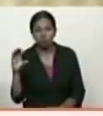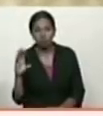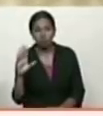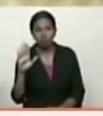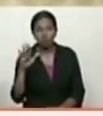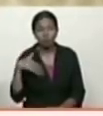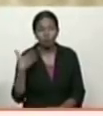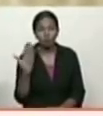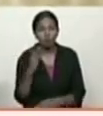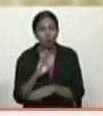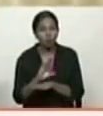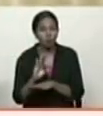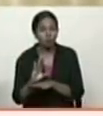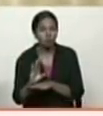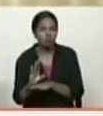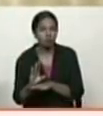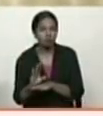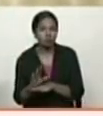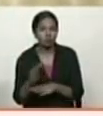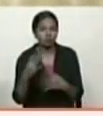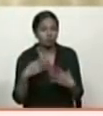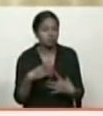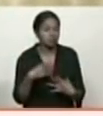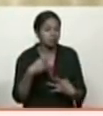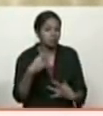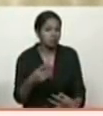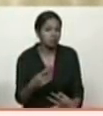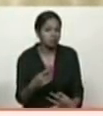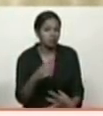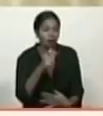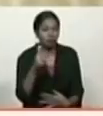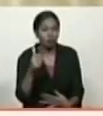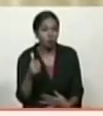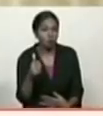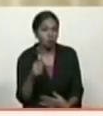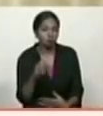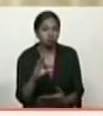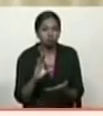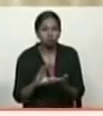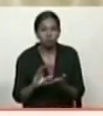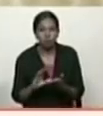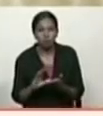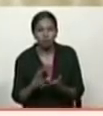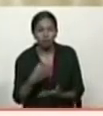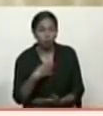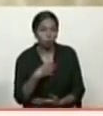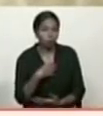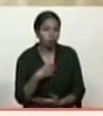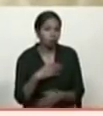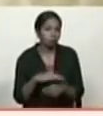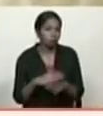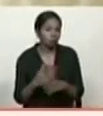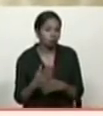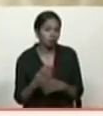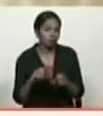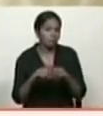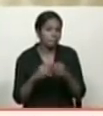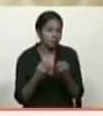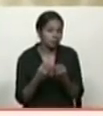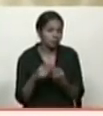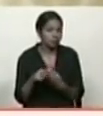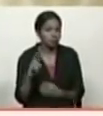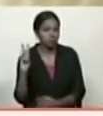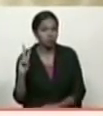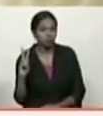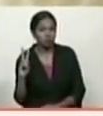tus intereses en la capital de donde ya no tienes presencia por la ruptura de relaciones diplomáticas. Estados Unidos